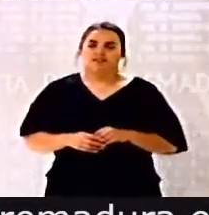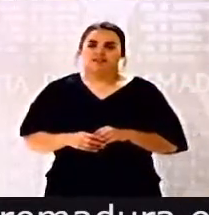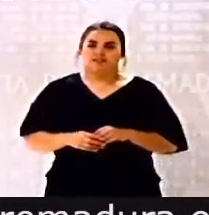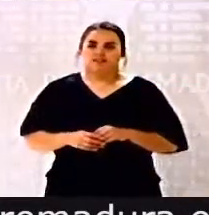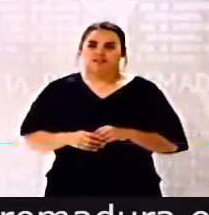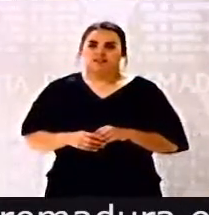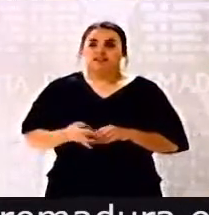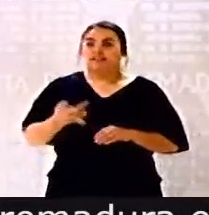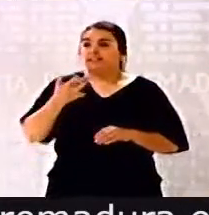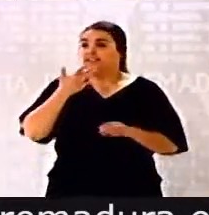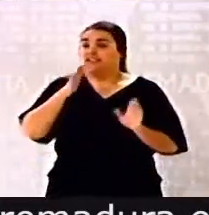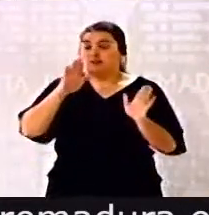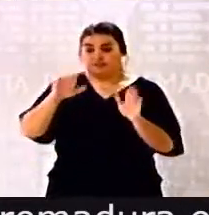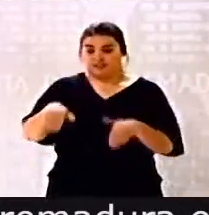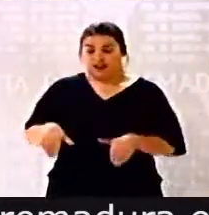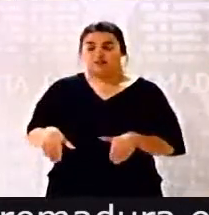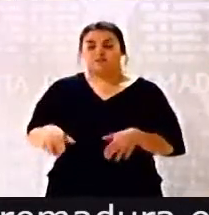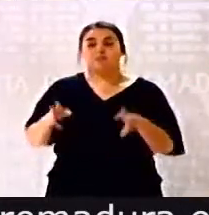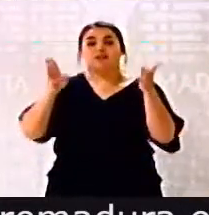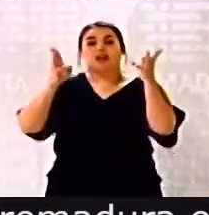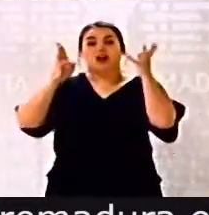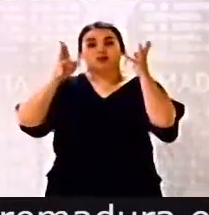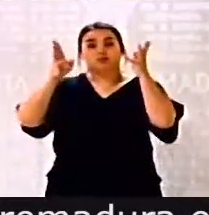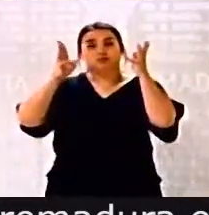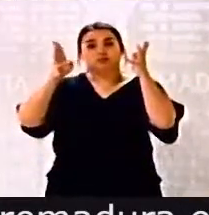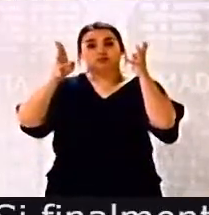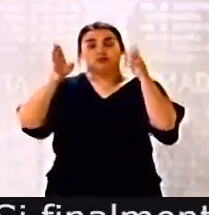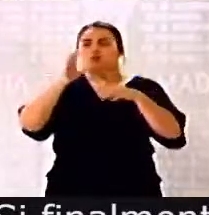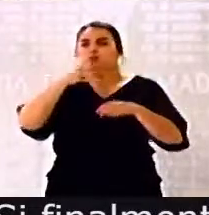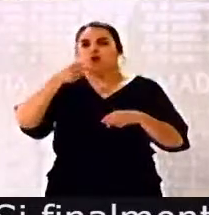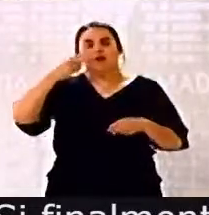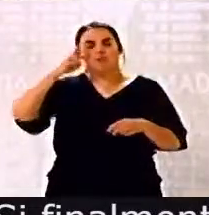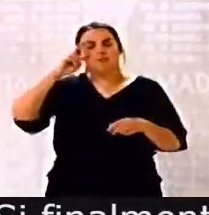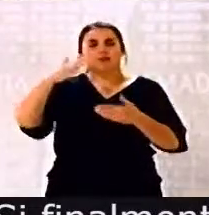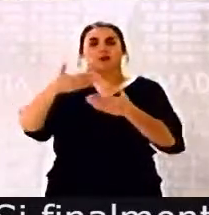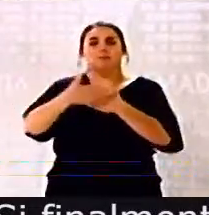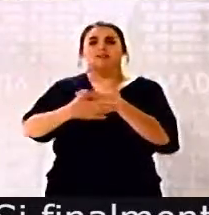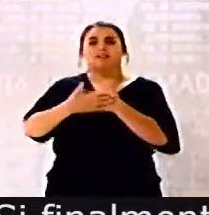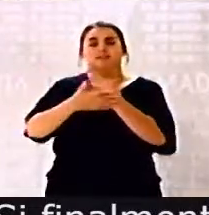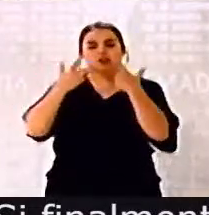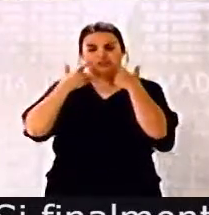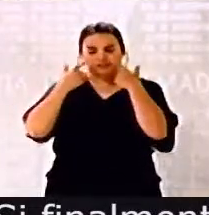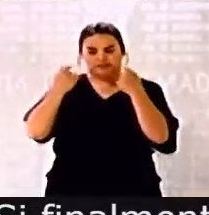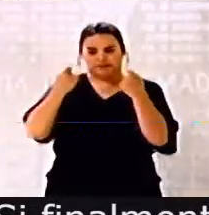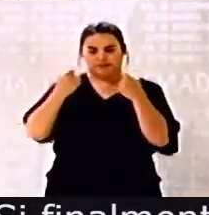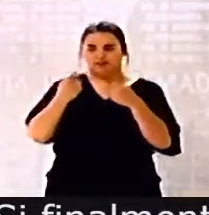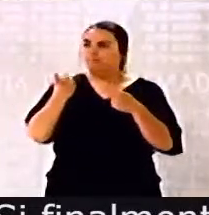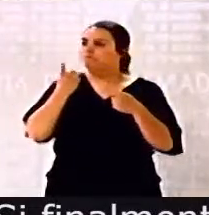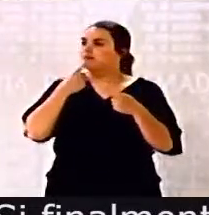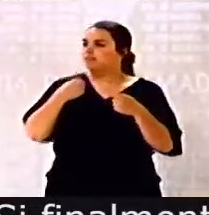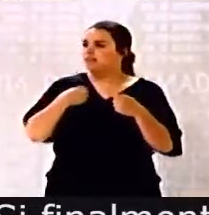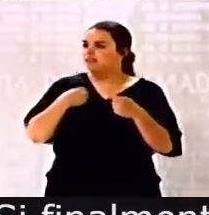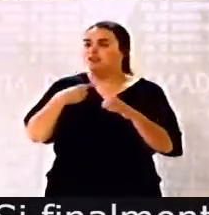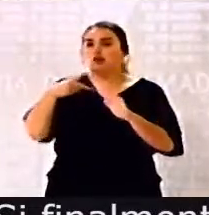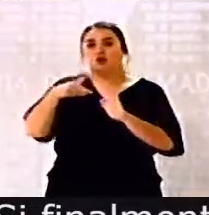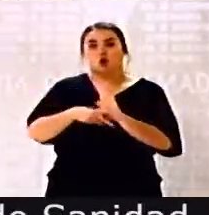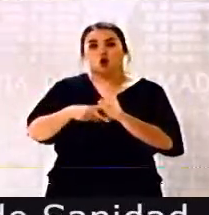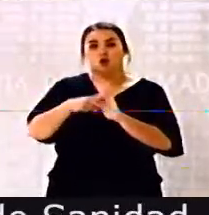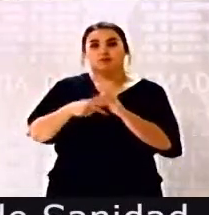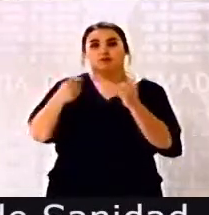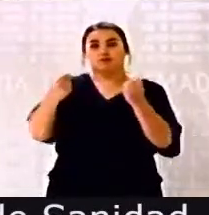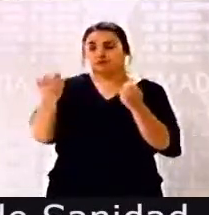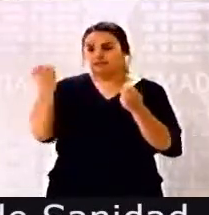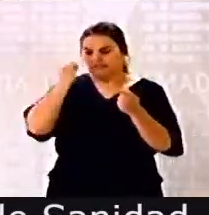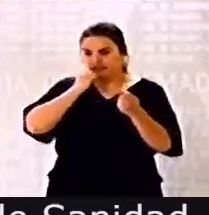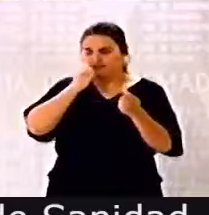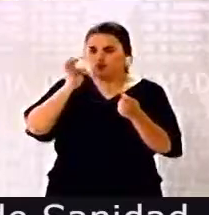Si finalmente las recomendaciones por parte de los expertos del Ministerio de Sanidad dicen en una orden que publiquen el sábado